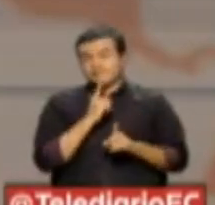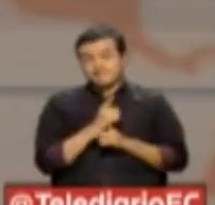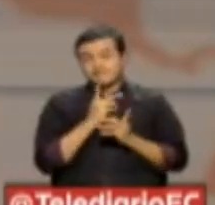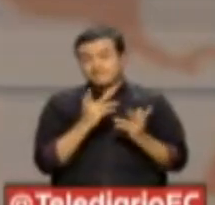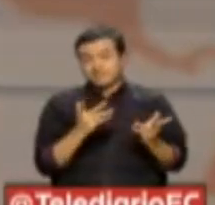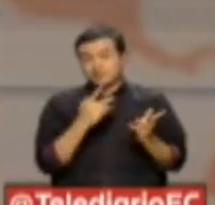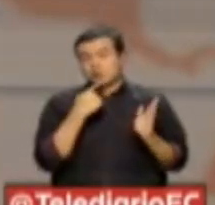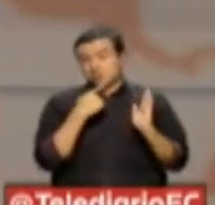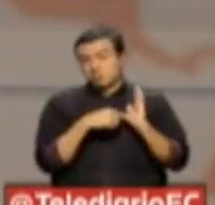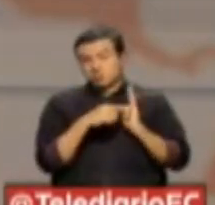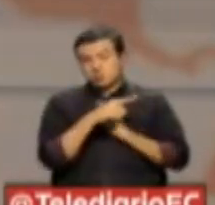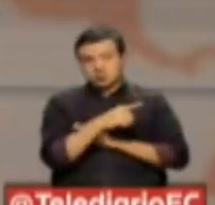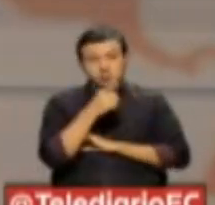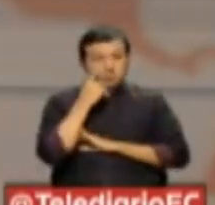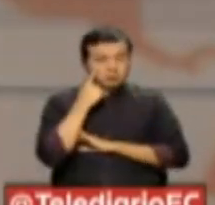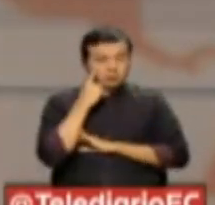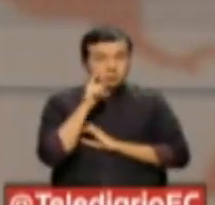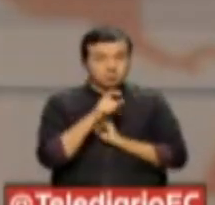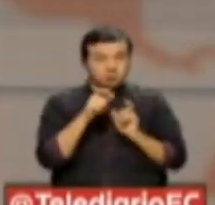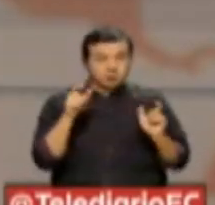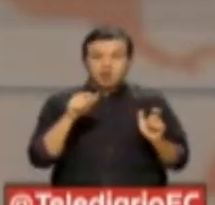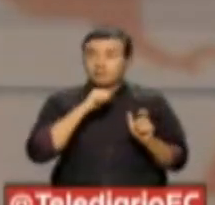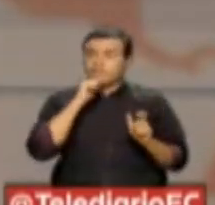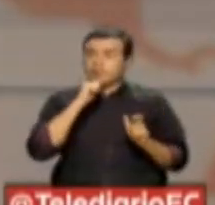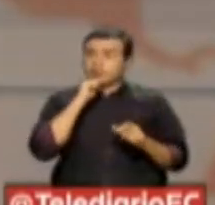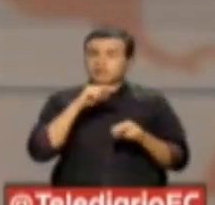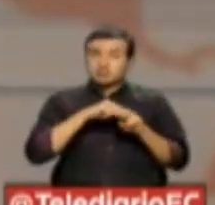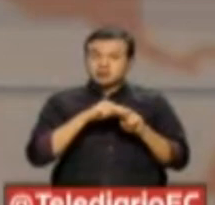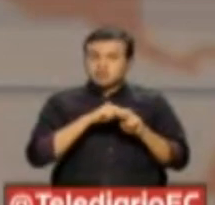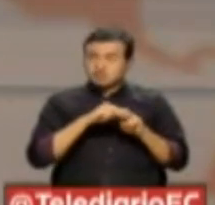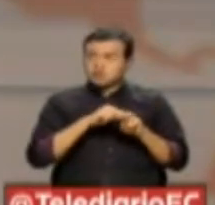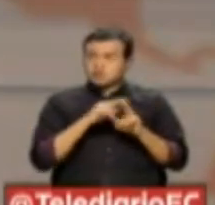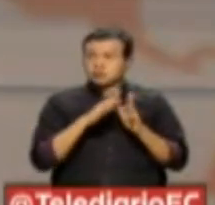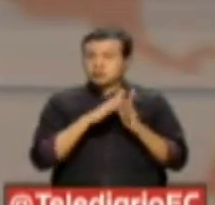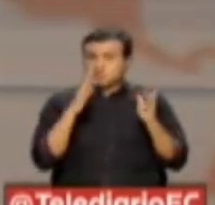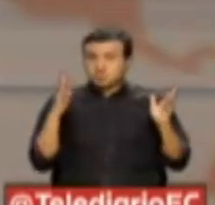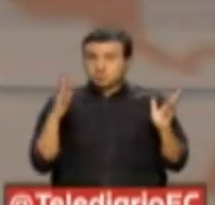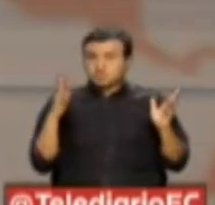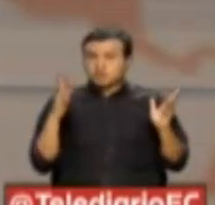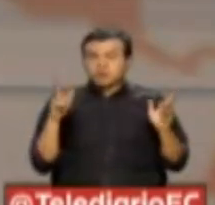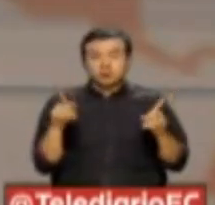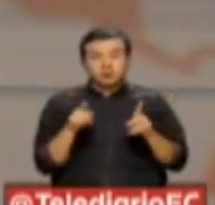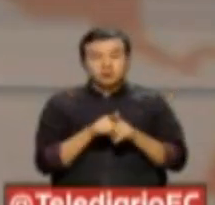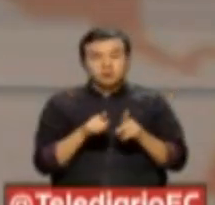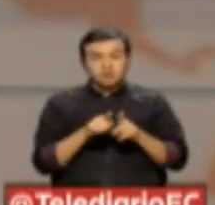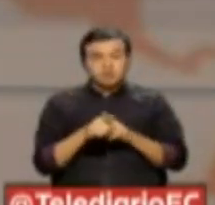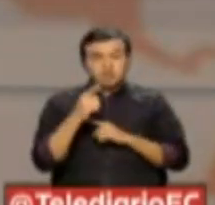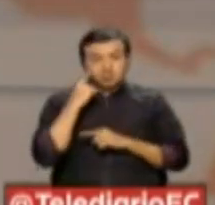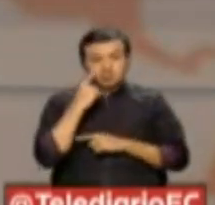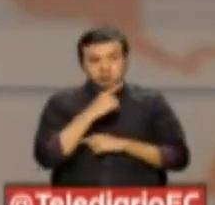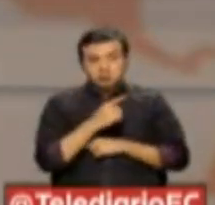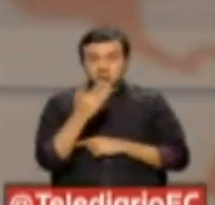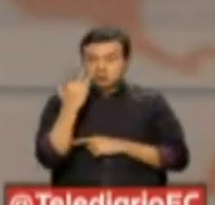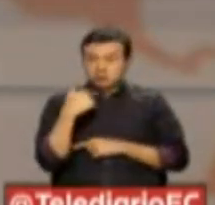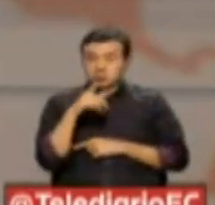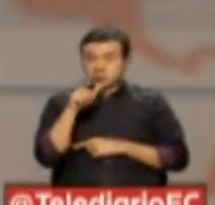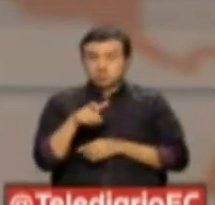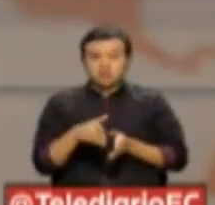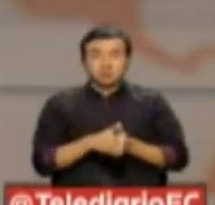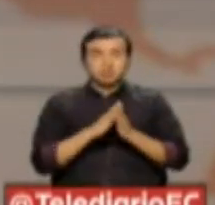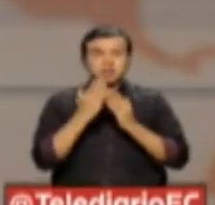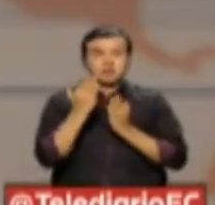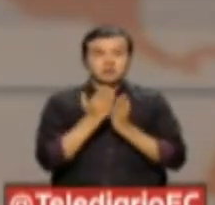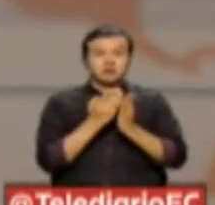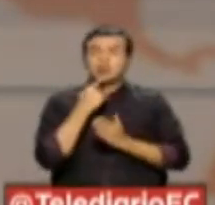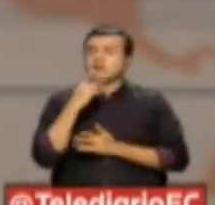de que efectivamente hace falta taxis en las horas pico también tiene que contrastar se con el hecho de que cuando uno solicita el